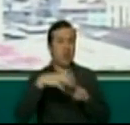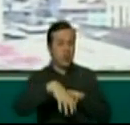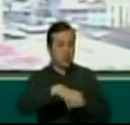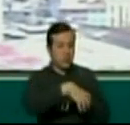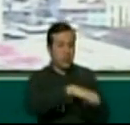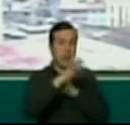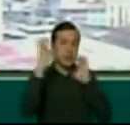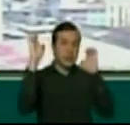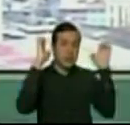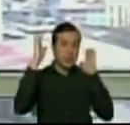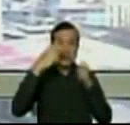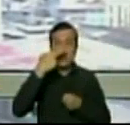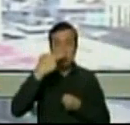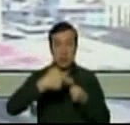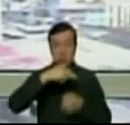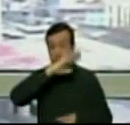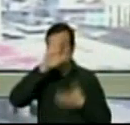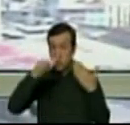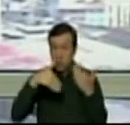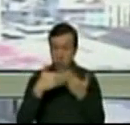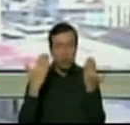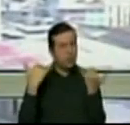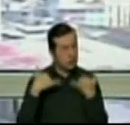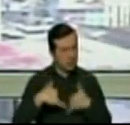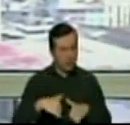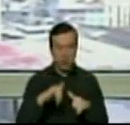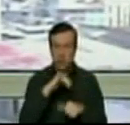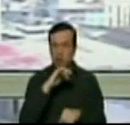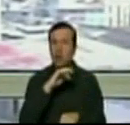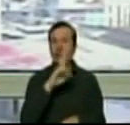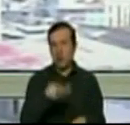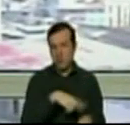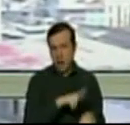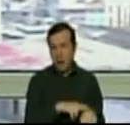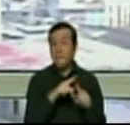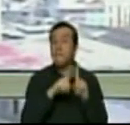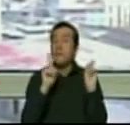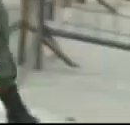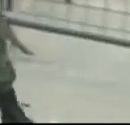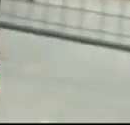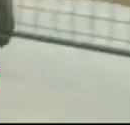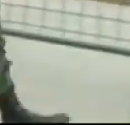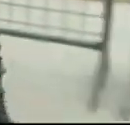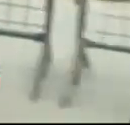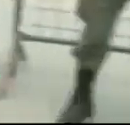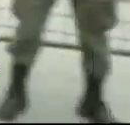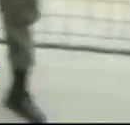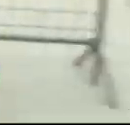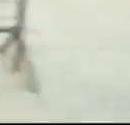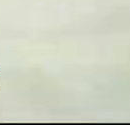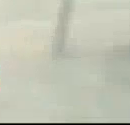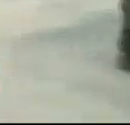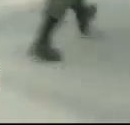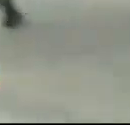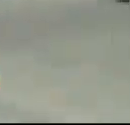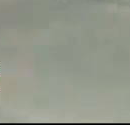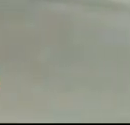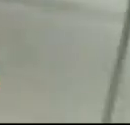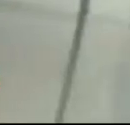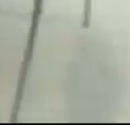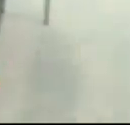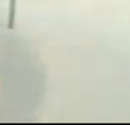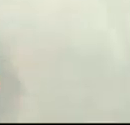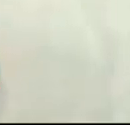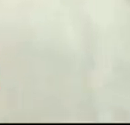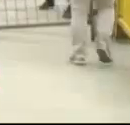gas, gasolina, todo eso sigue funcionando. La ministra aseguró que se trabaja en conjunto con las Fuerzas Armadas de los países vecinos de Perú y